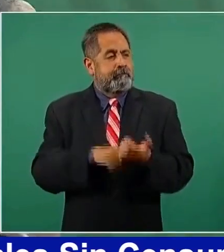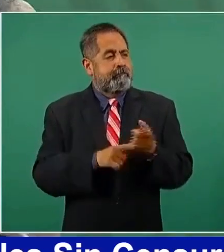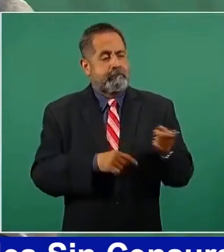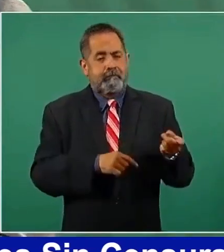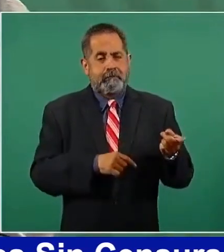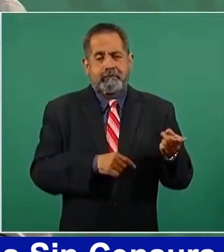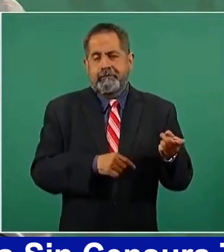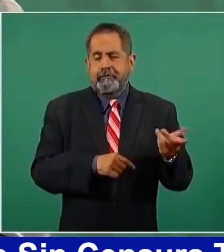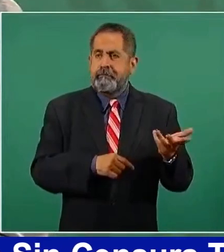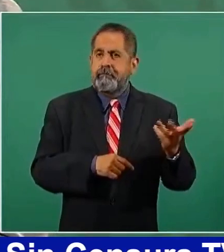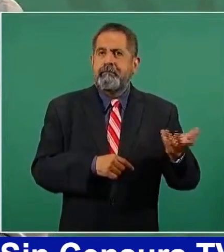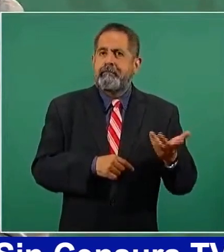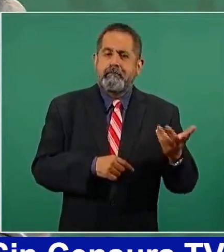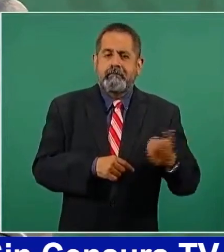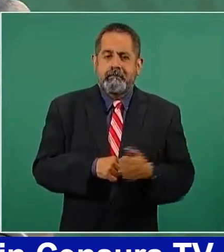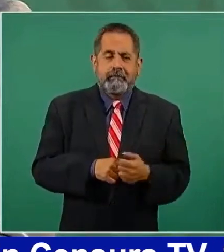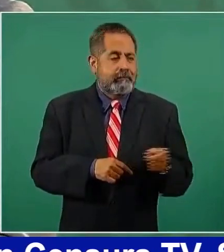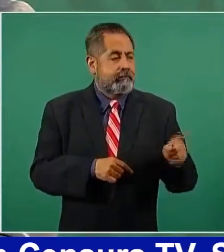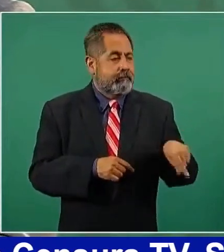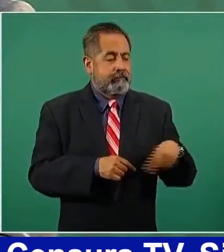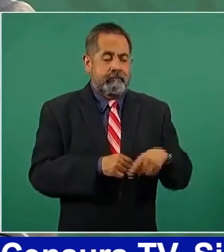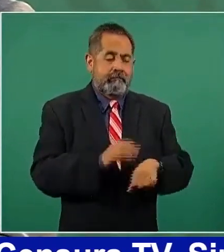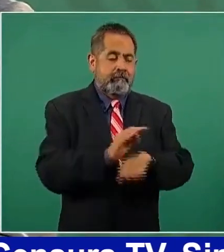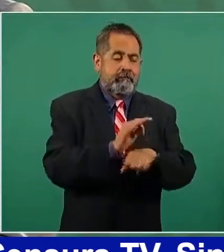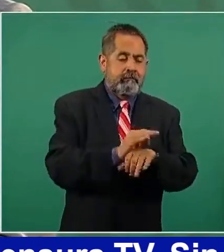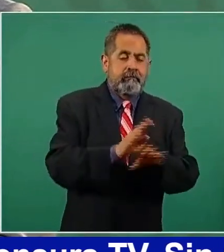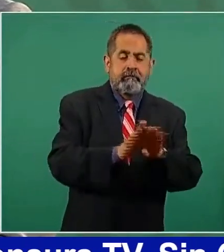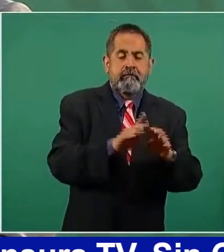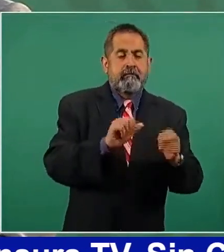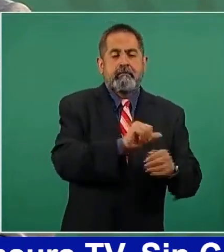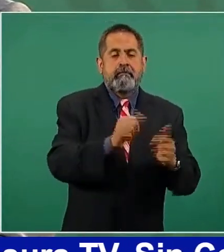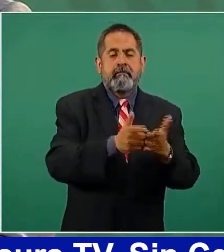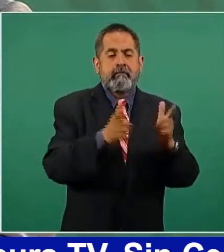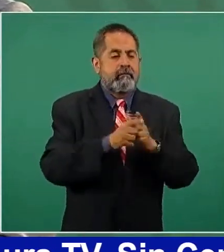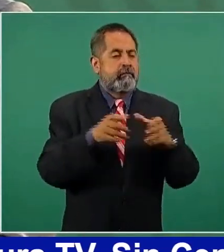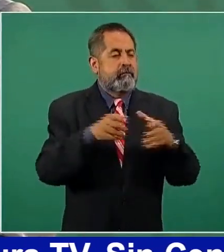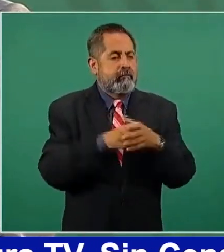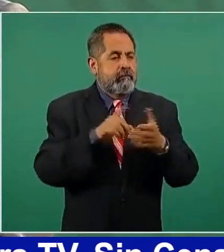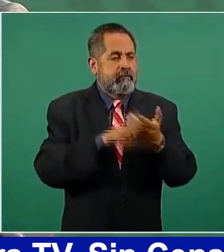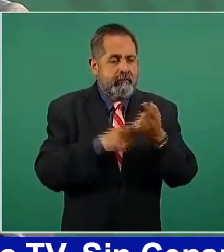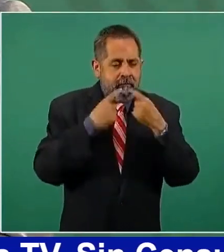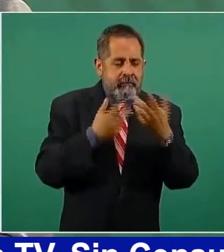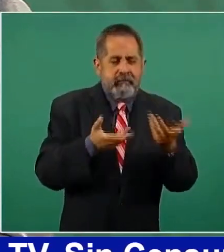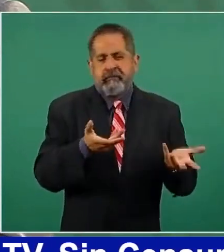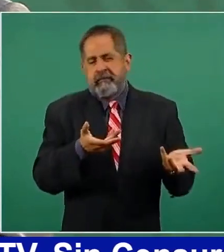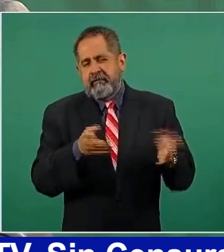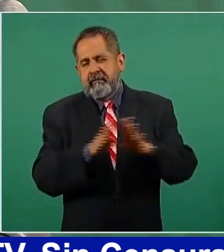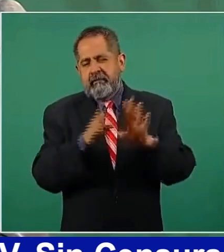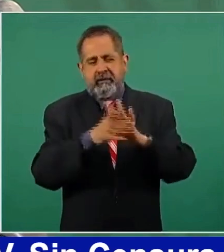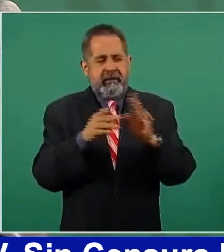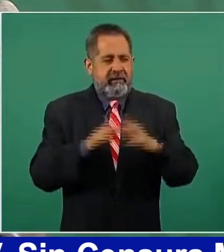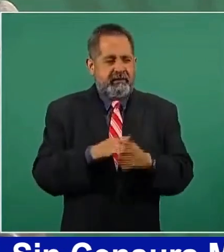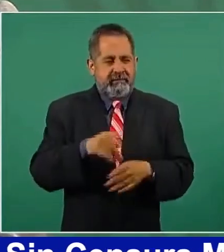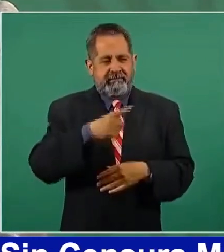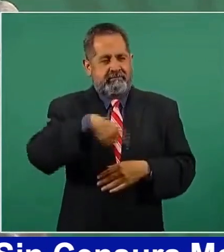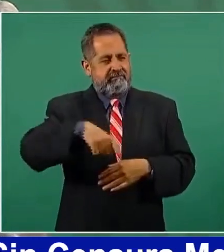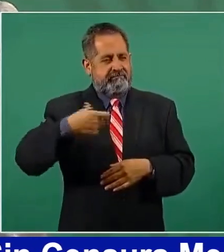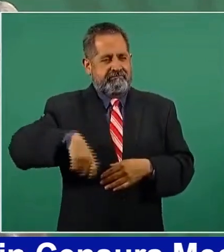en favor de los grupos de intereses creados, sobre todo del poder